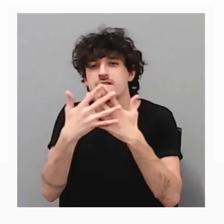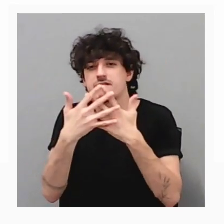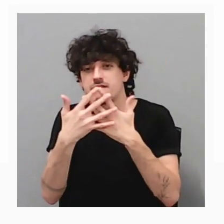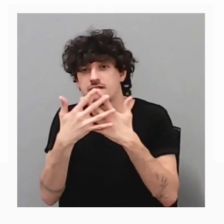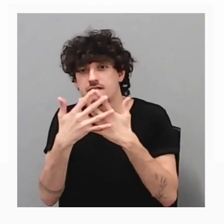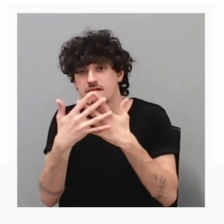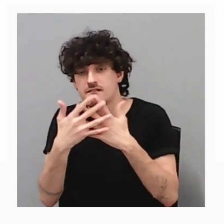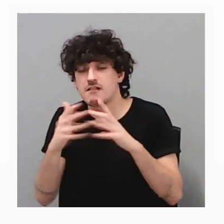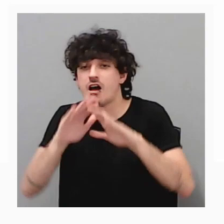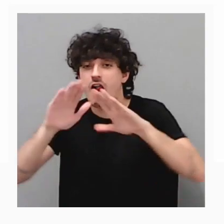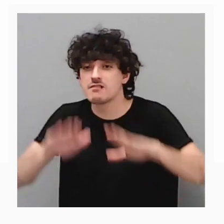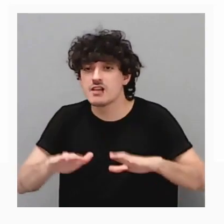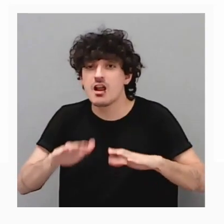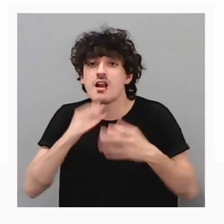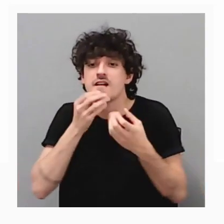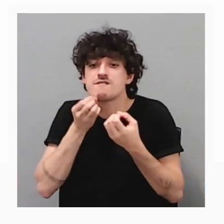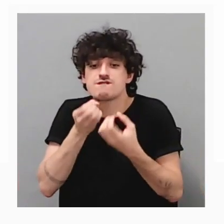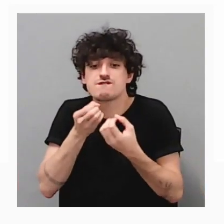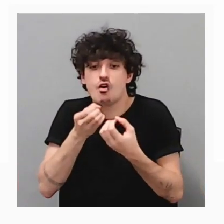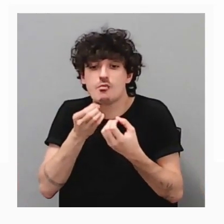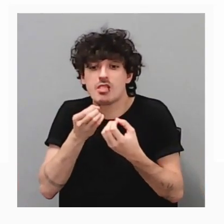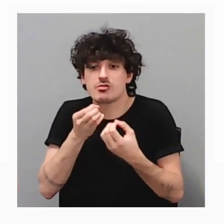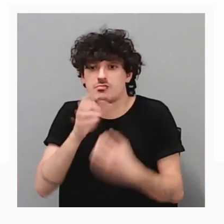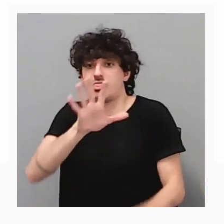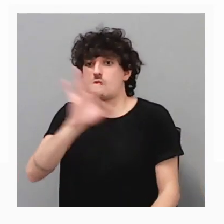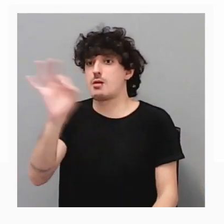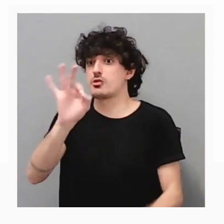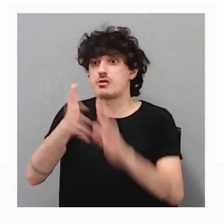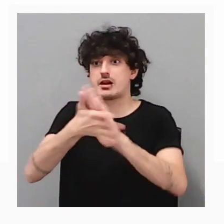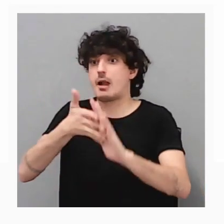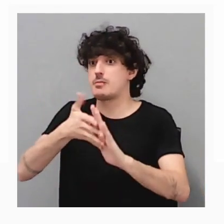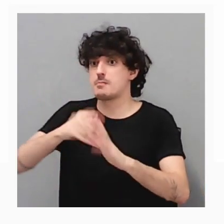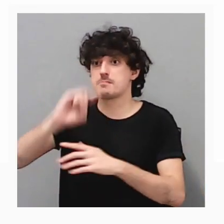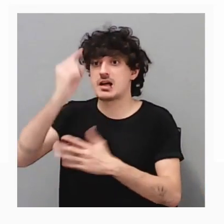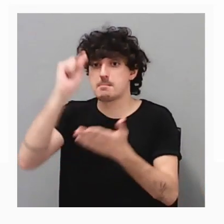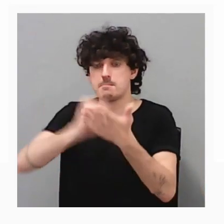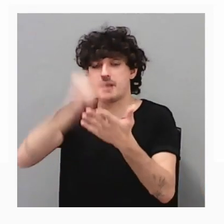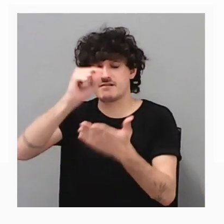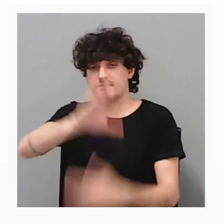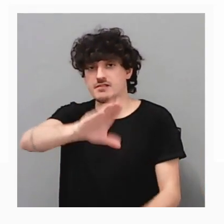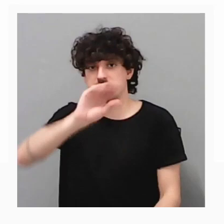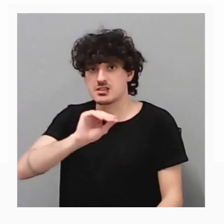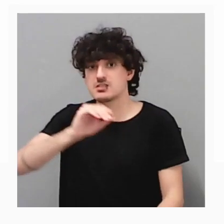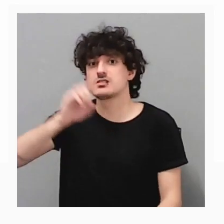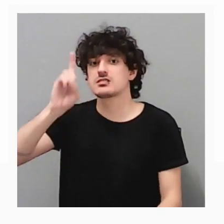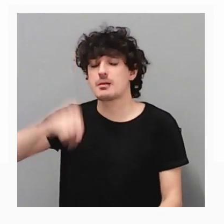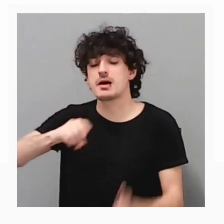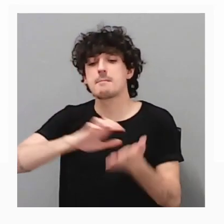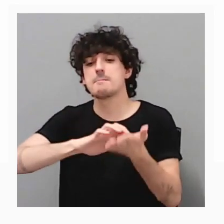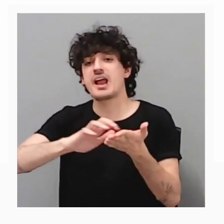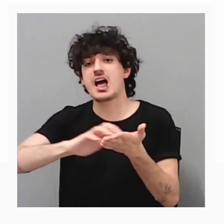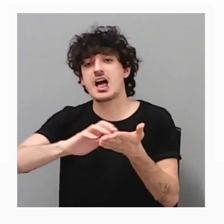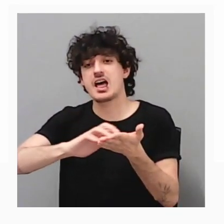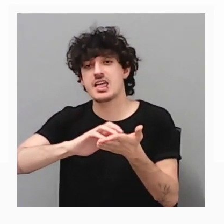se hace 50% más rápida. Entonces, también tenemos el braille. ¿Ok? Conseguimos incluir